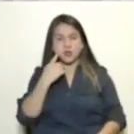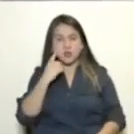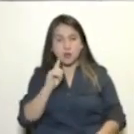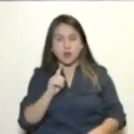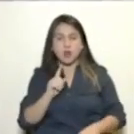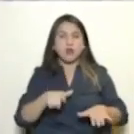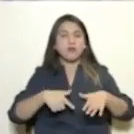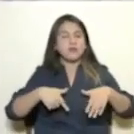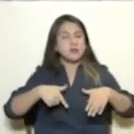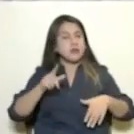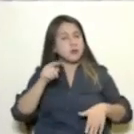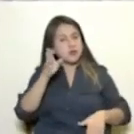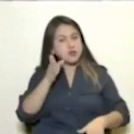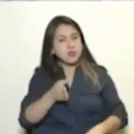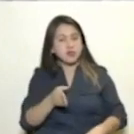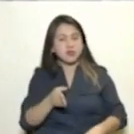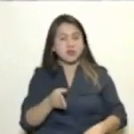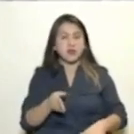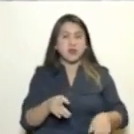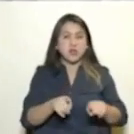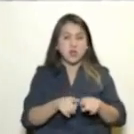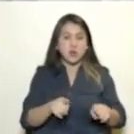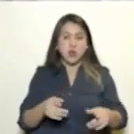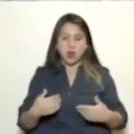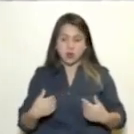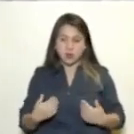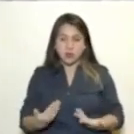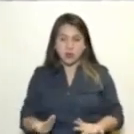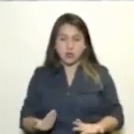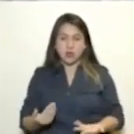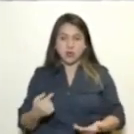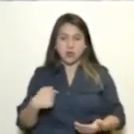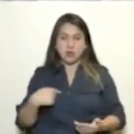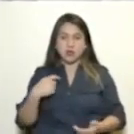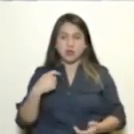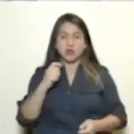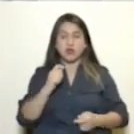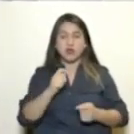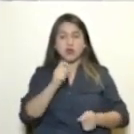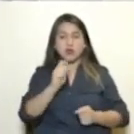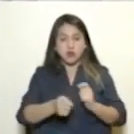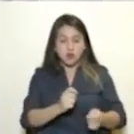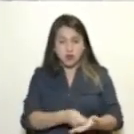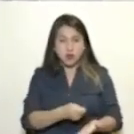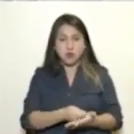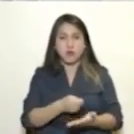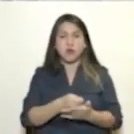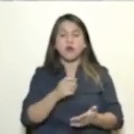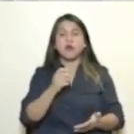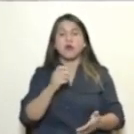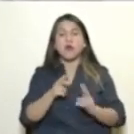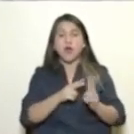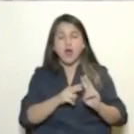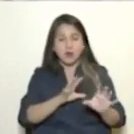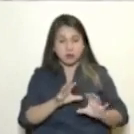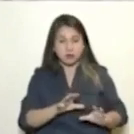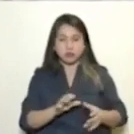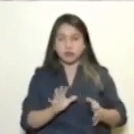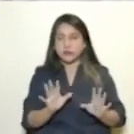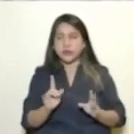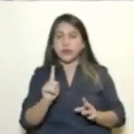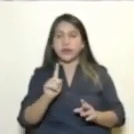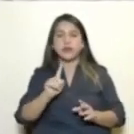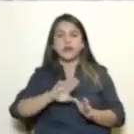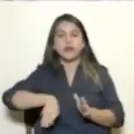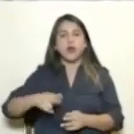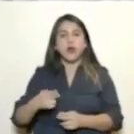el 17%, digamos. O sea, el grueso de lo que ellos consumen pagan IVA, ¿verdad? Salvo que sea el arriendo de una